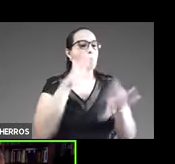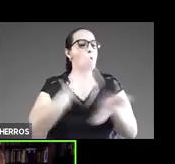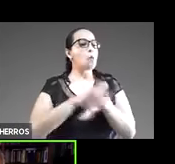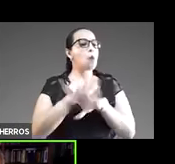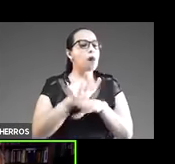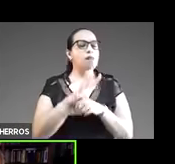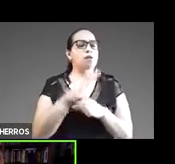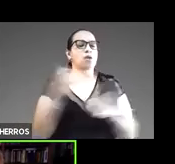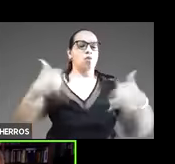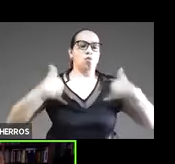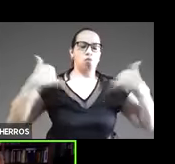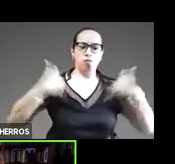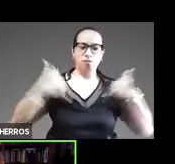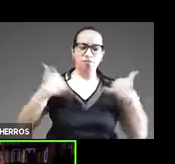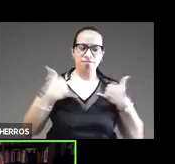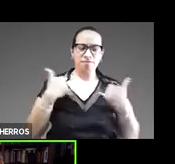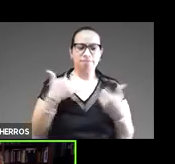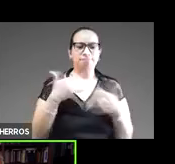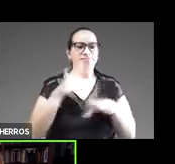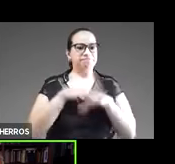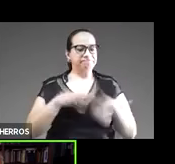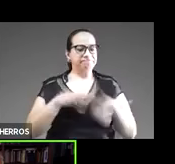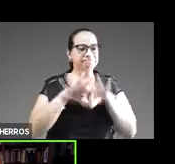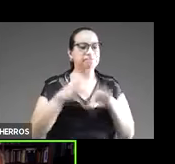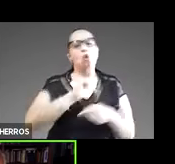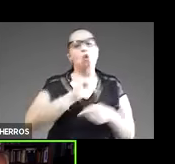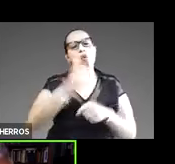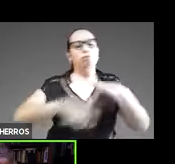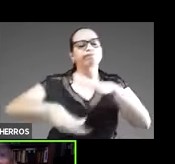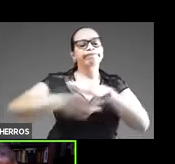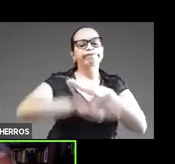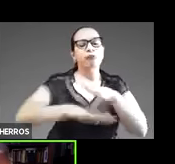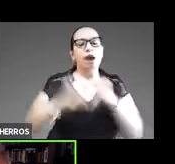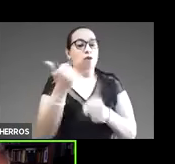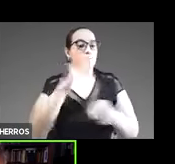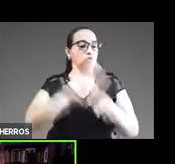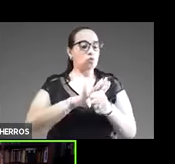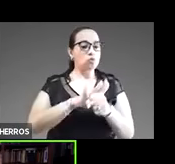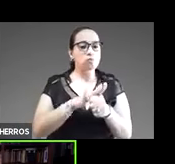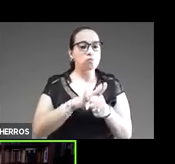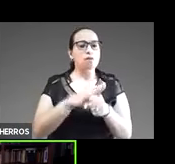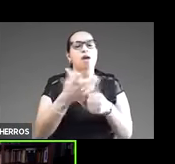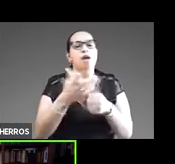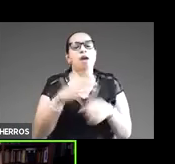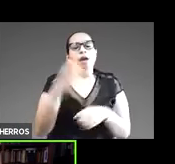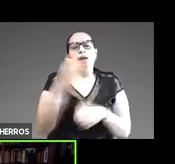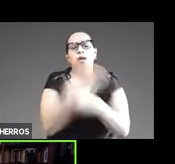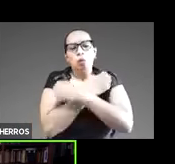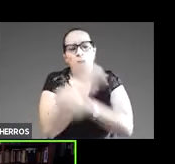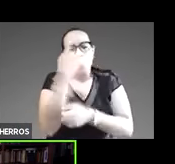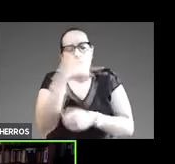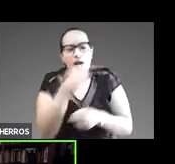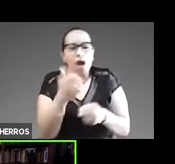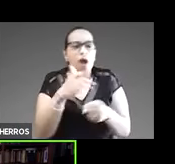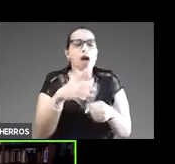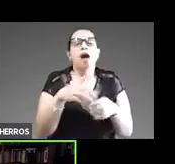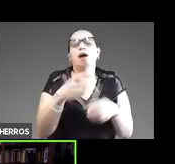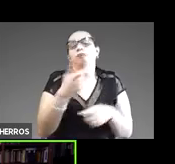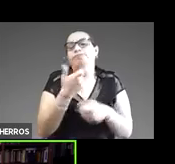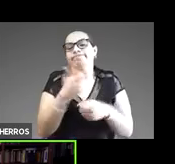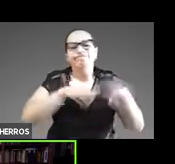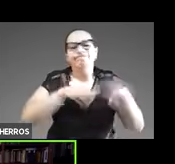jóvenes, un área de autonomía económica, educación para la autonomía económica, no es capacitación